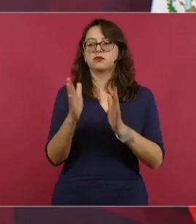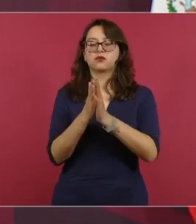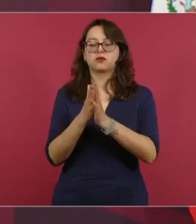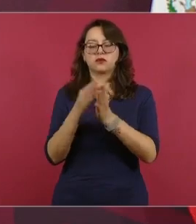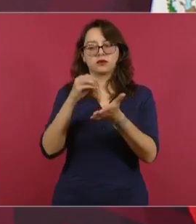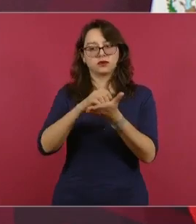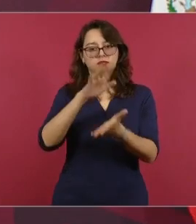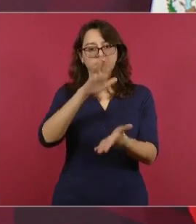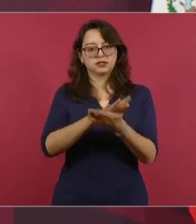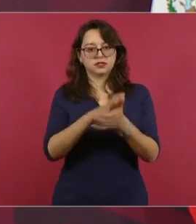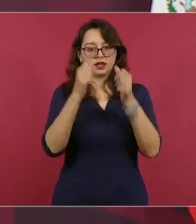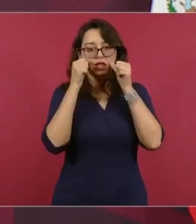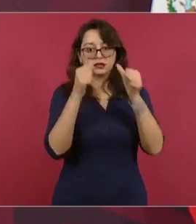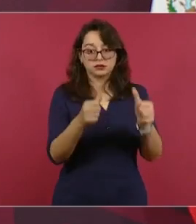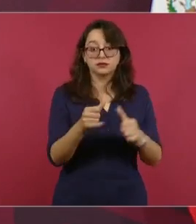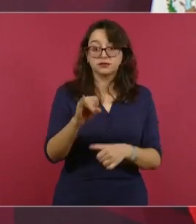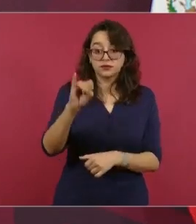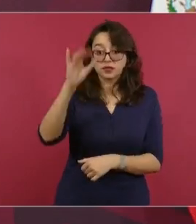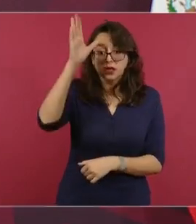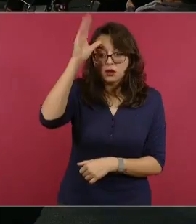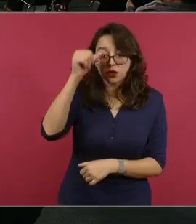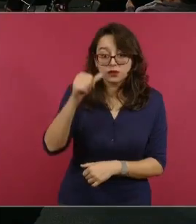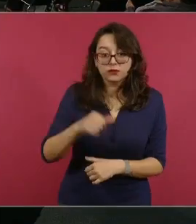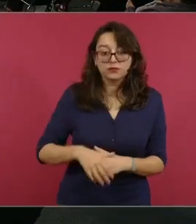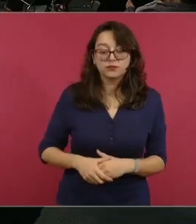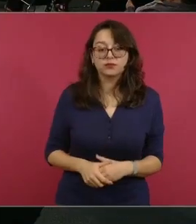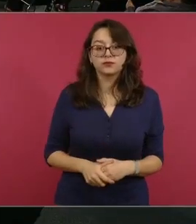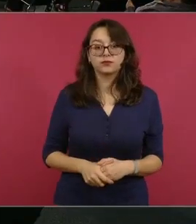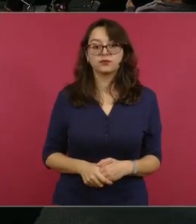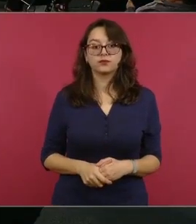reciba. ¿Te parece?